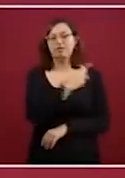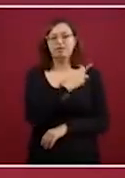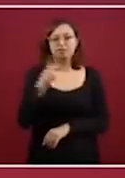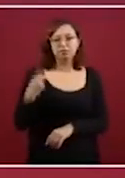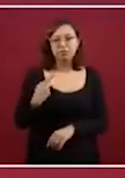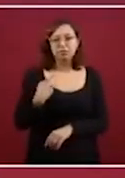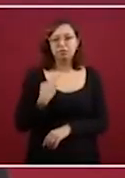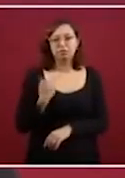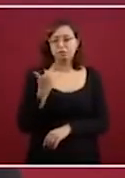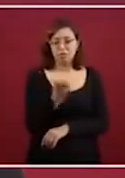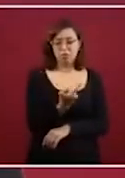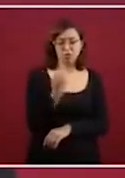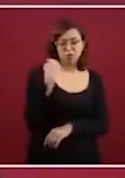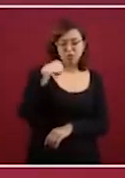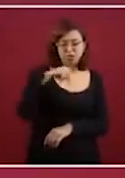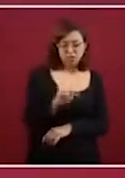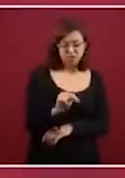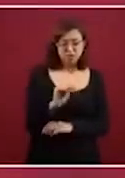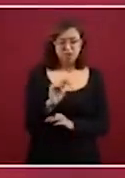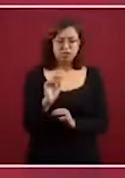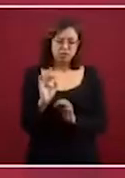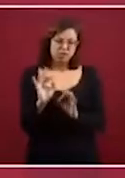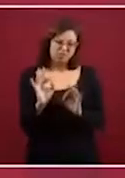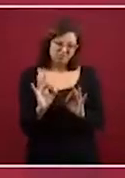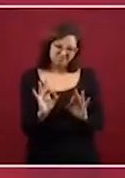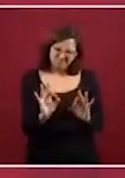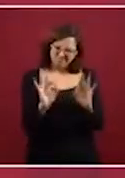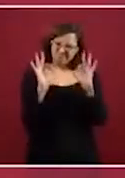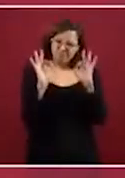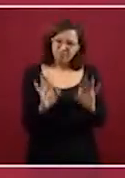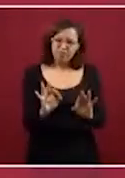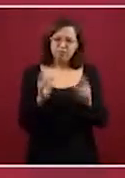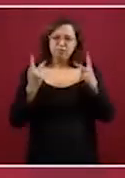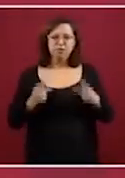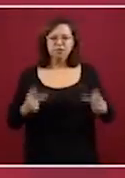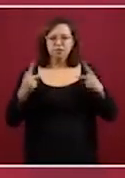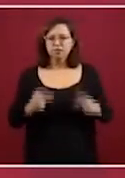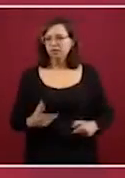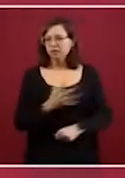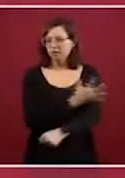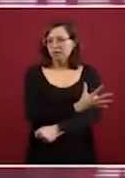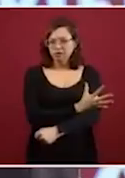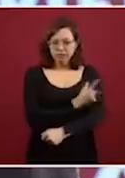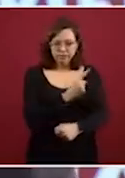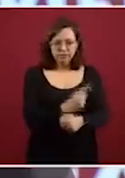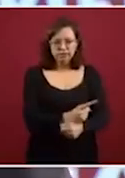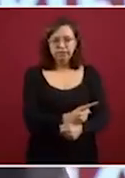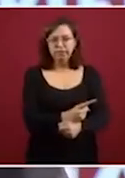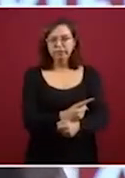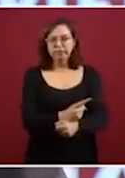Nacional con gente honesta,